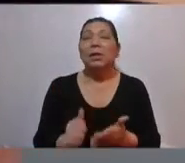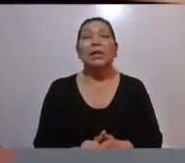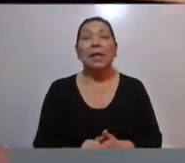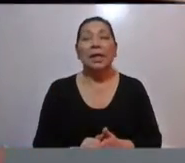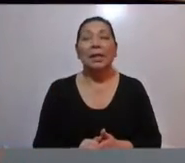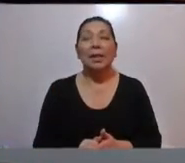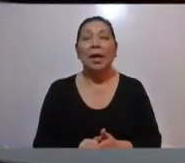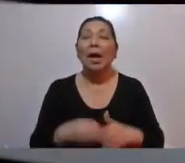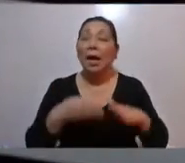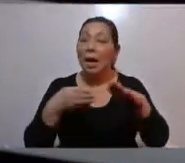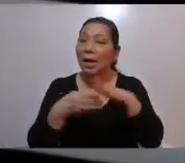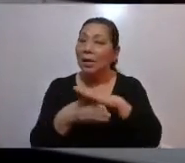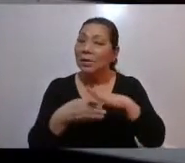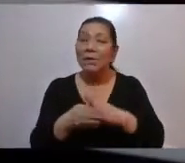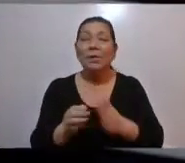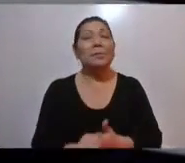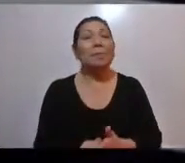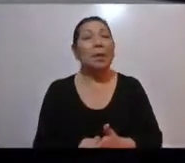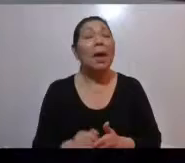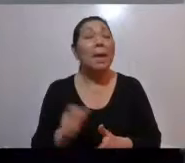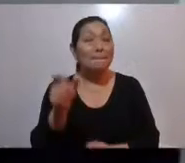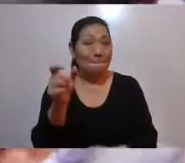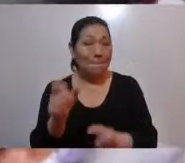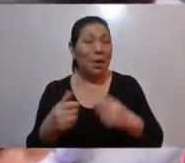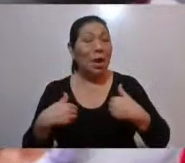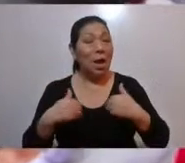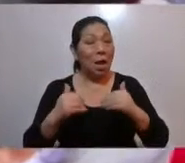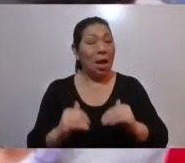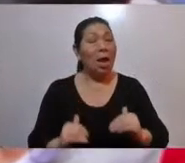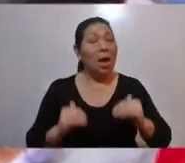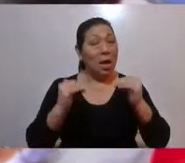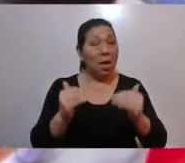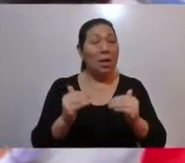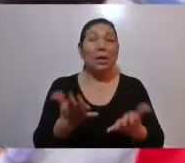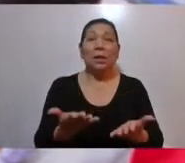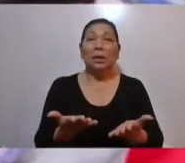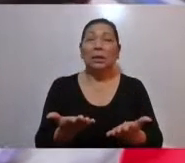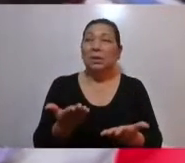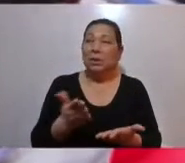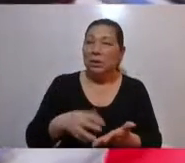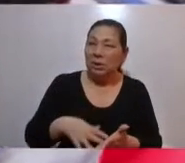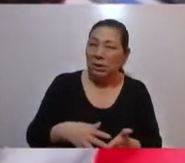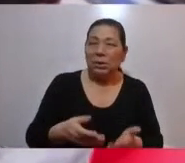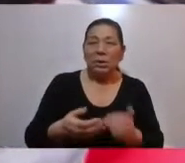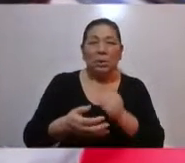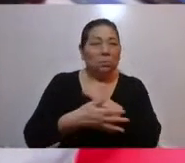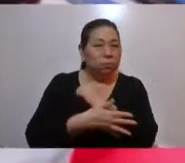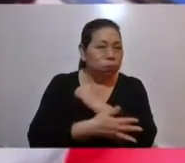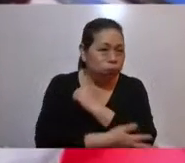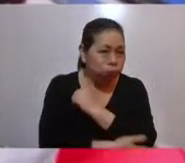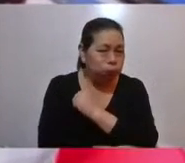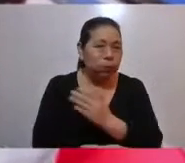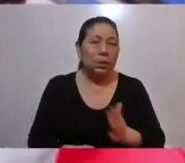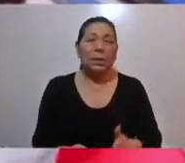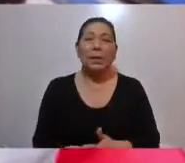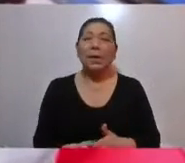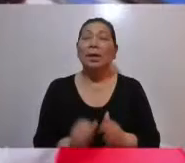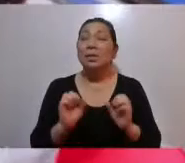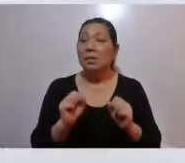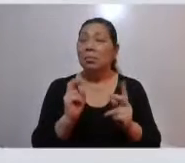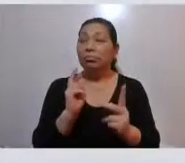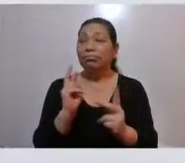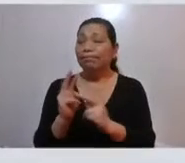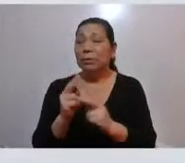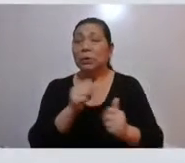de disponibilidad y accesibilidad de las personas mayores de edad en estado, en situación de extrema pobreza, ¿no?